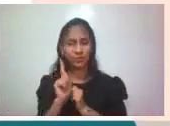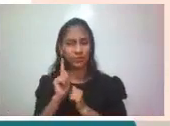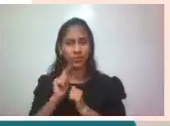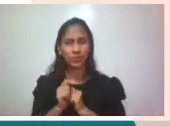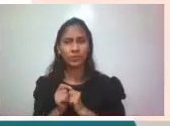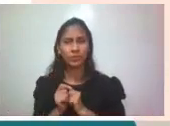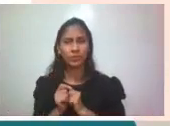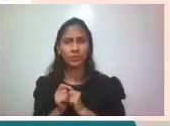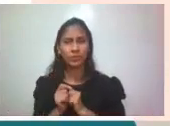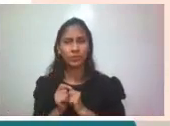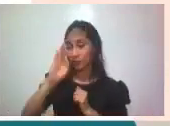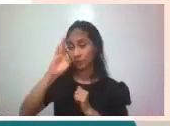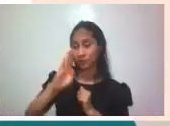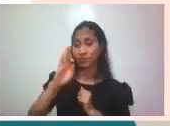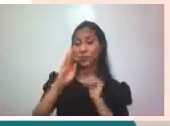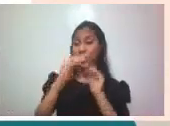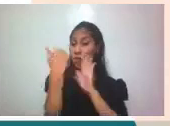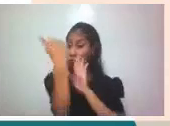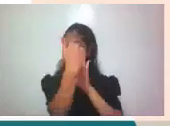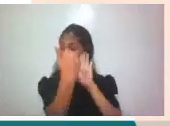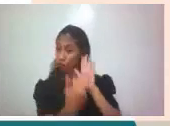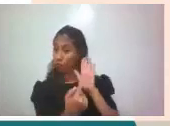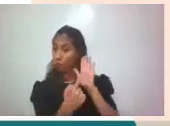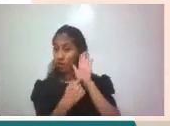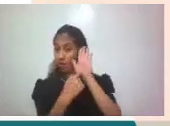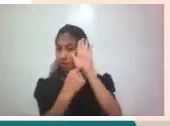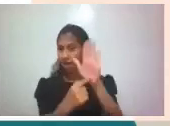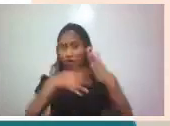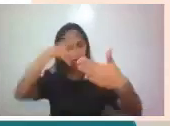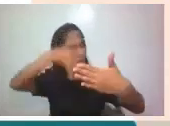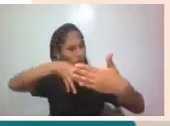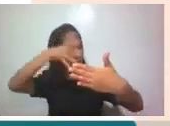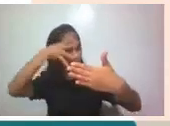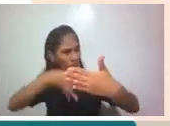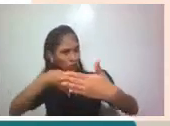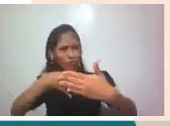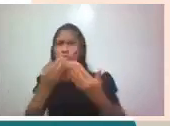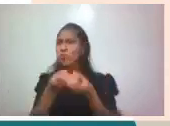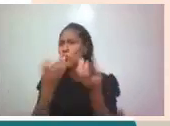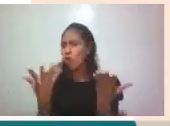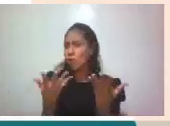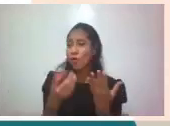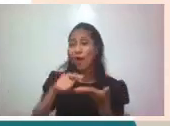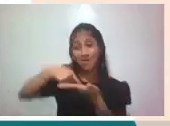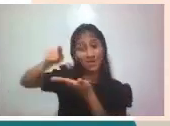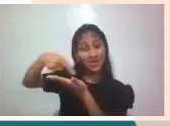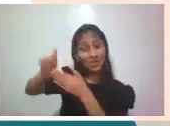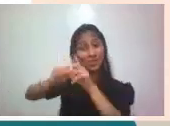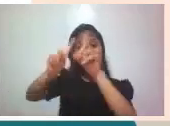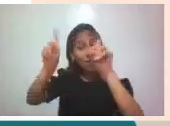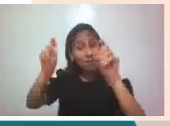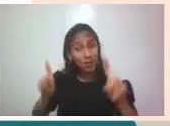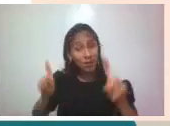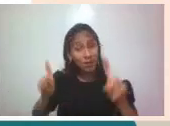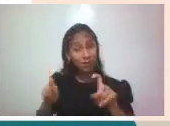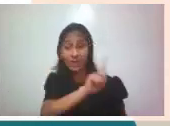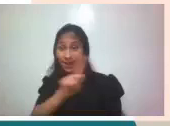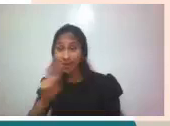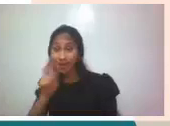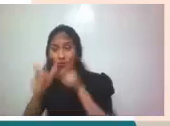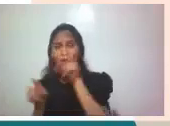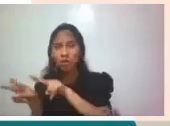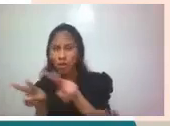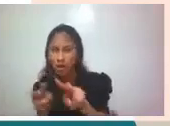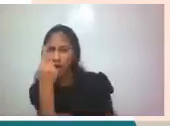un formulario de evaluación que consiste en plantear una pregunta y sus opciones de respuesta, y bajo